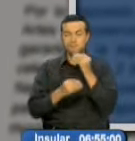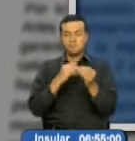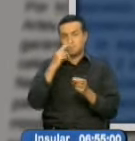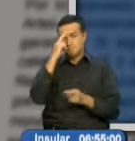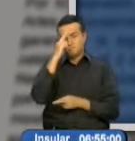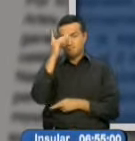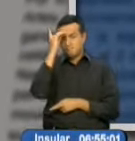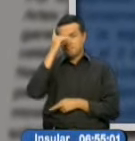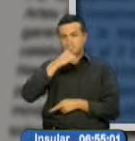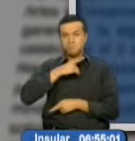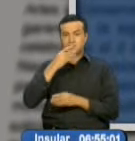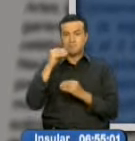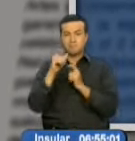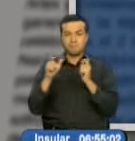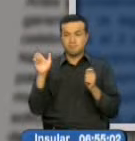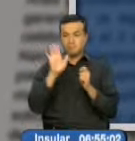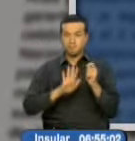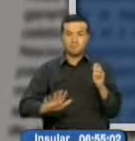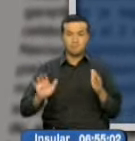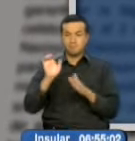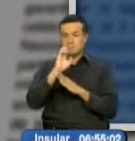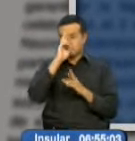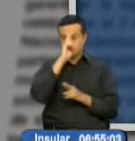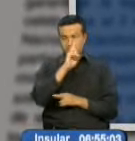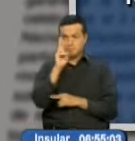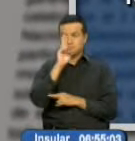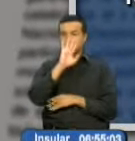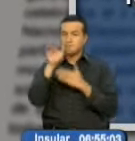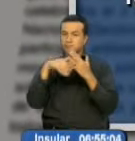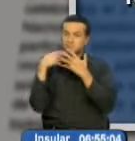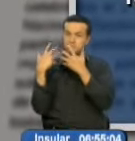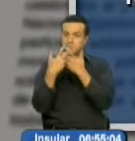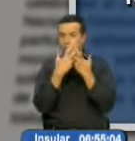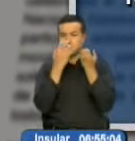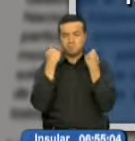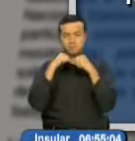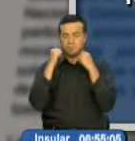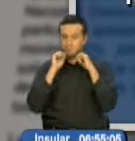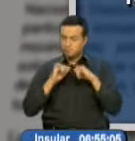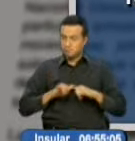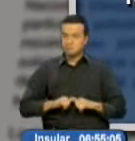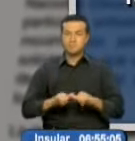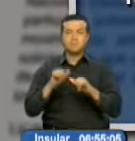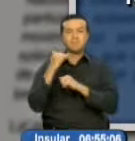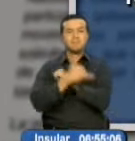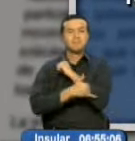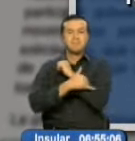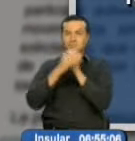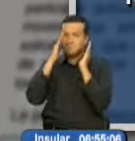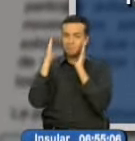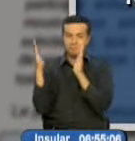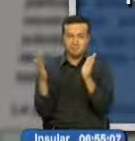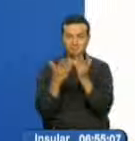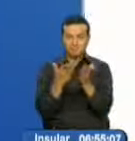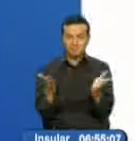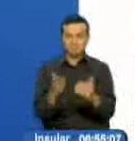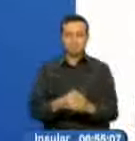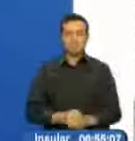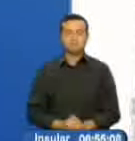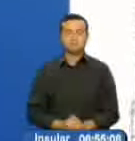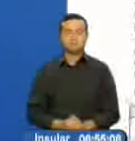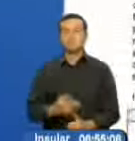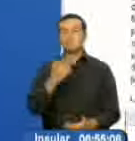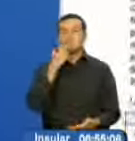la decisión de la mayoría de ecuatorianos y aunemos esfuerzos para continuar forjando un país para todas y todos.